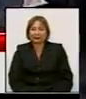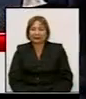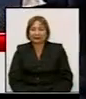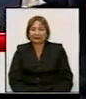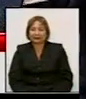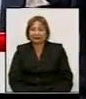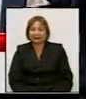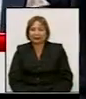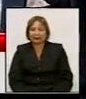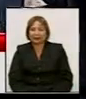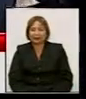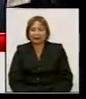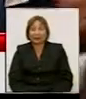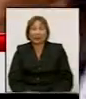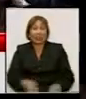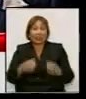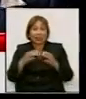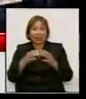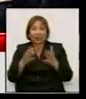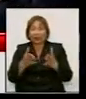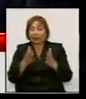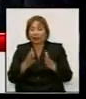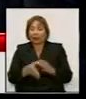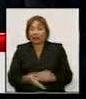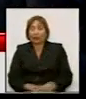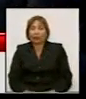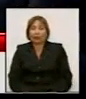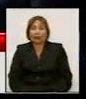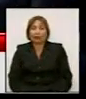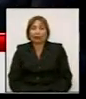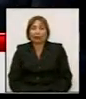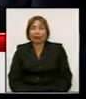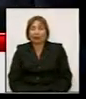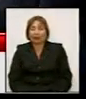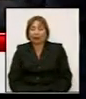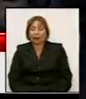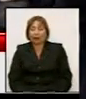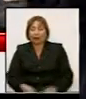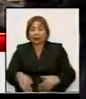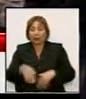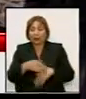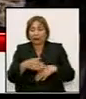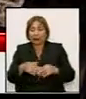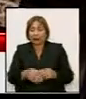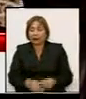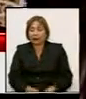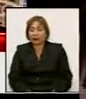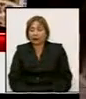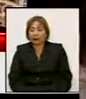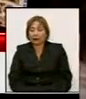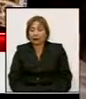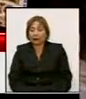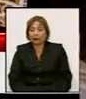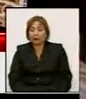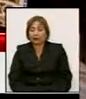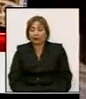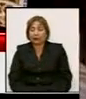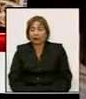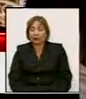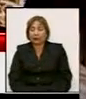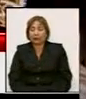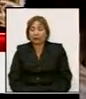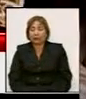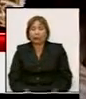Congreso de Televisión en una la ceremonia de honores públicos desde el hall de los pasos propios. Ex senador del Congreso de